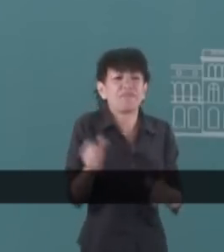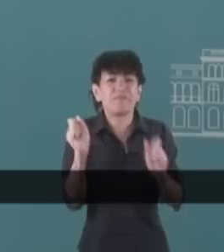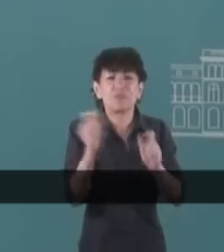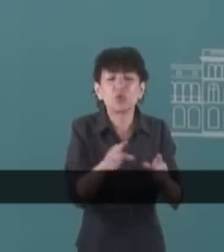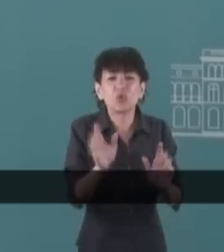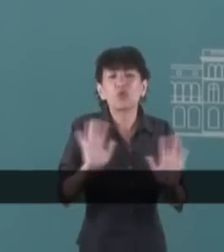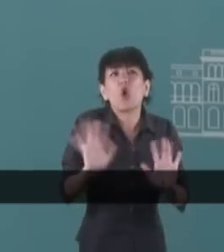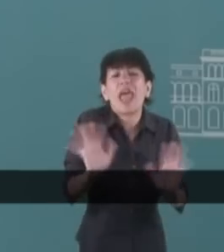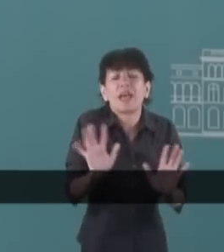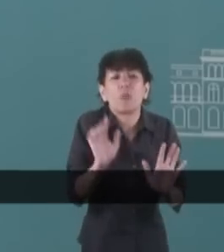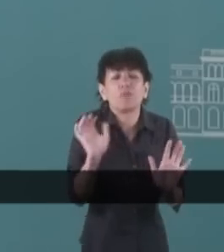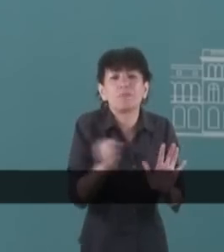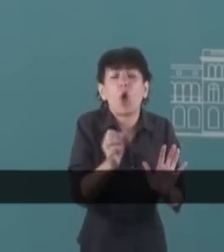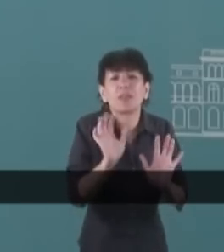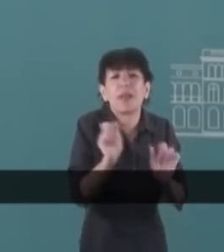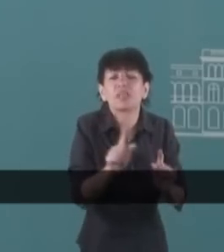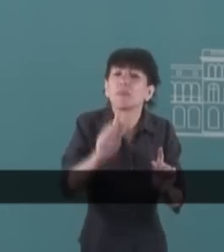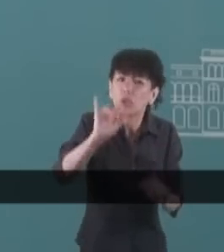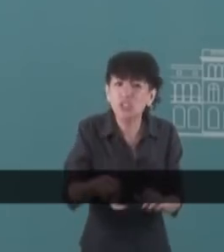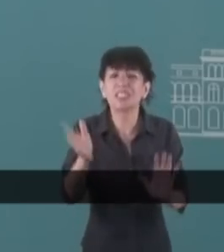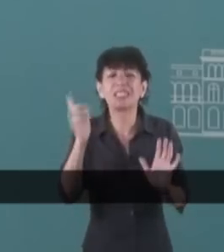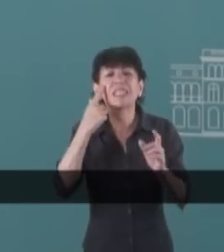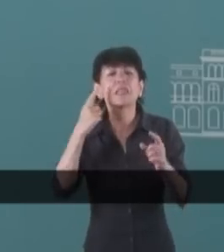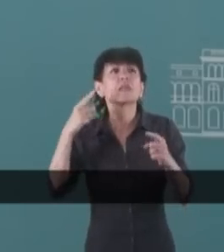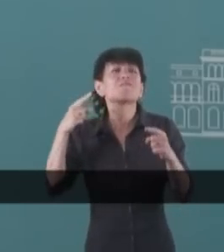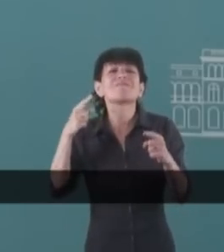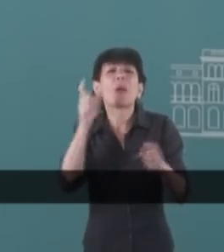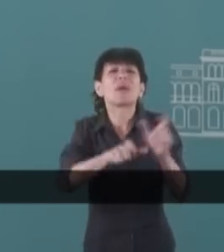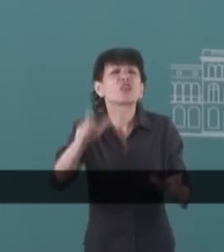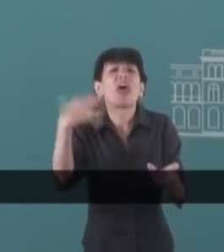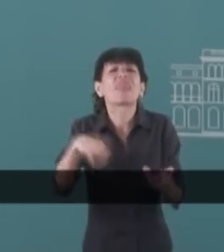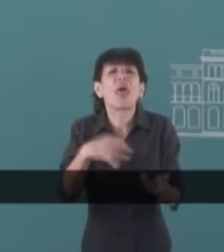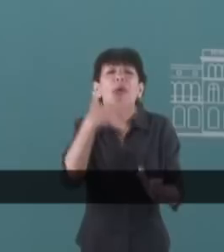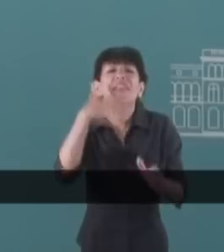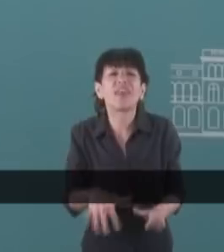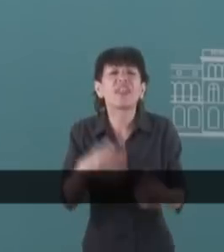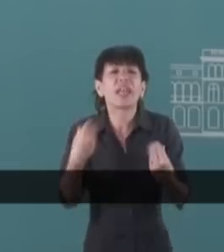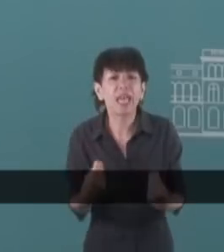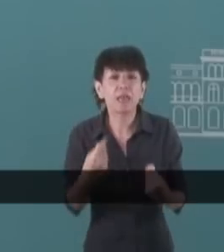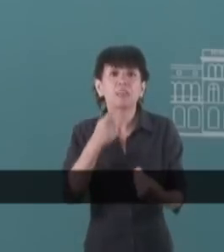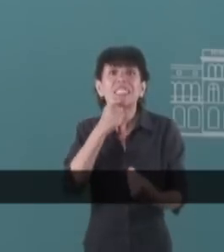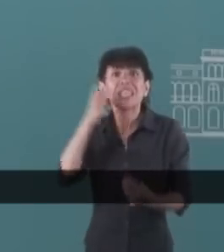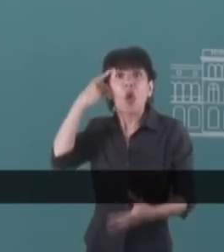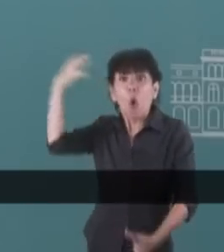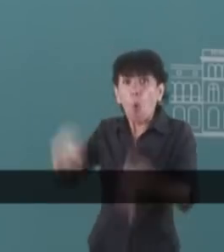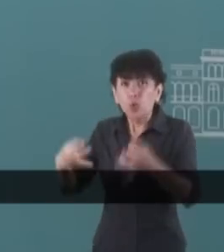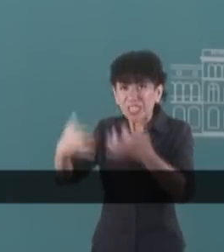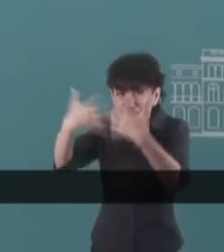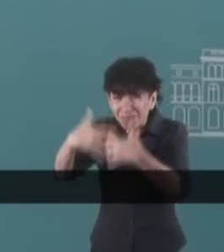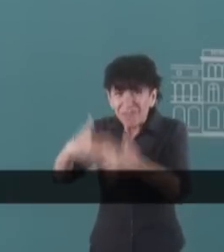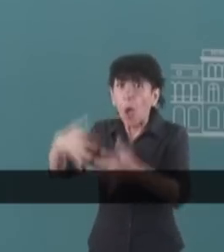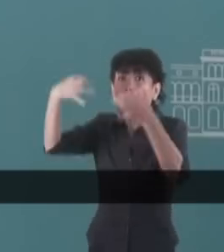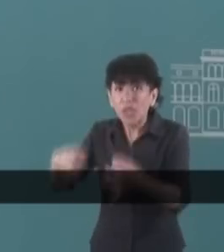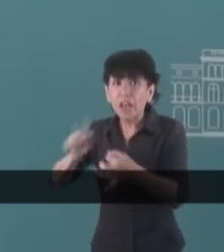si bien estos son temas de importancia institucional, lo que la gente también debe comprender es que cuando la justicia no funciona para la